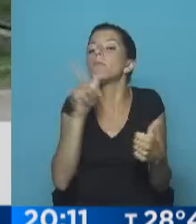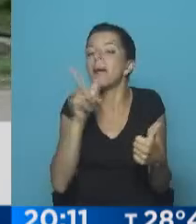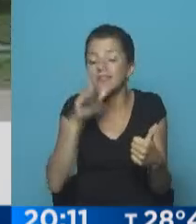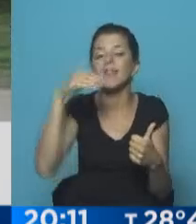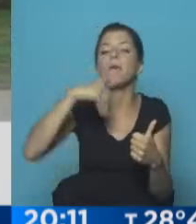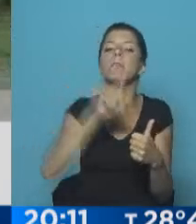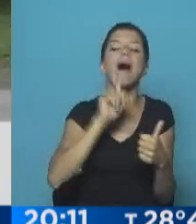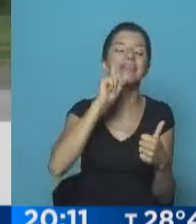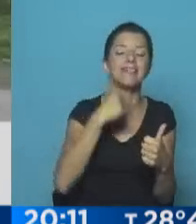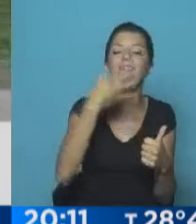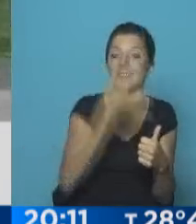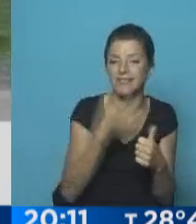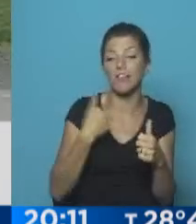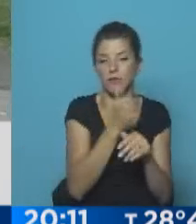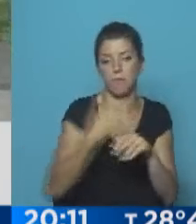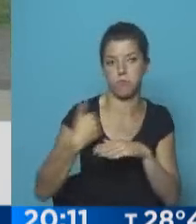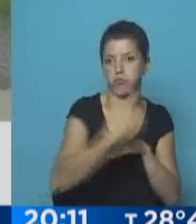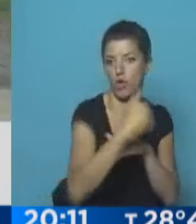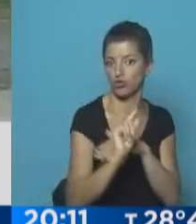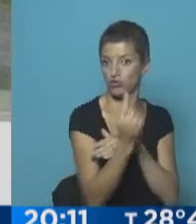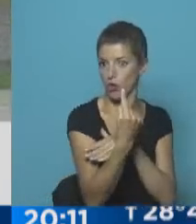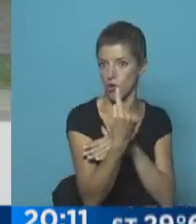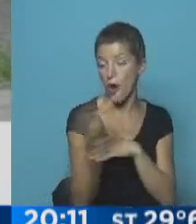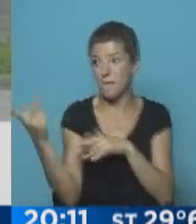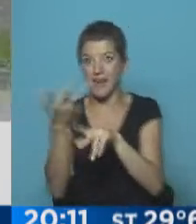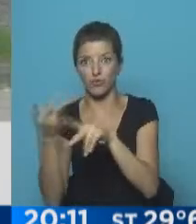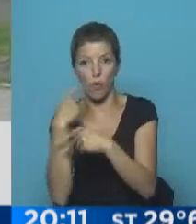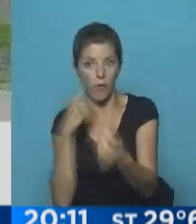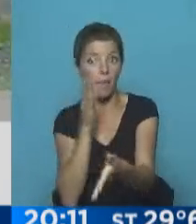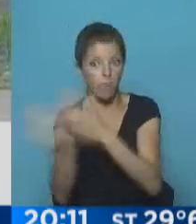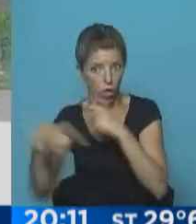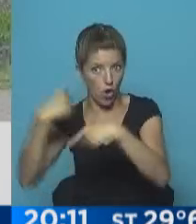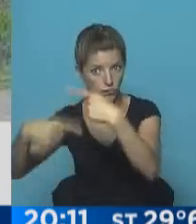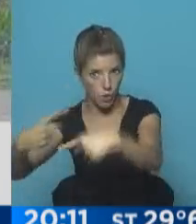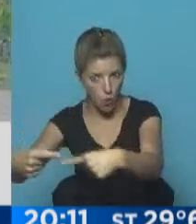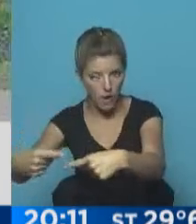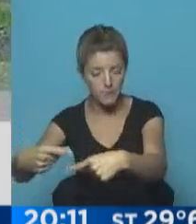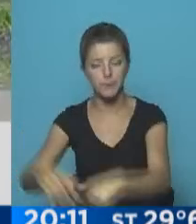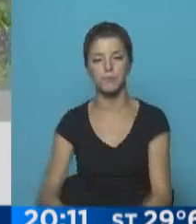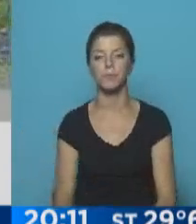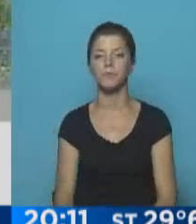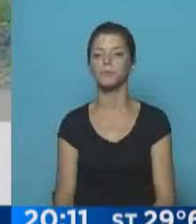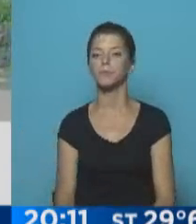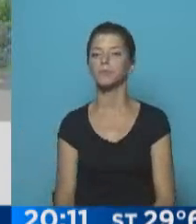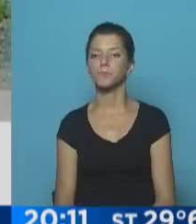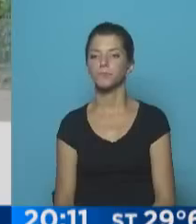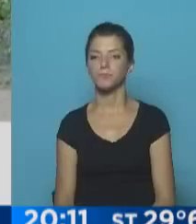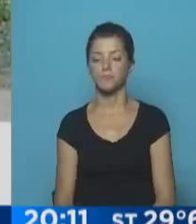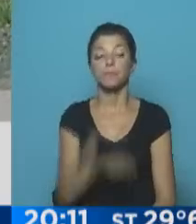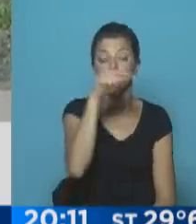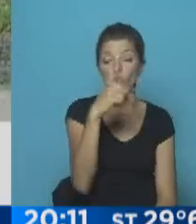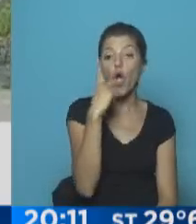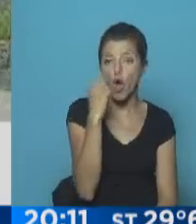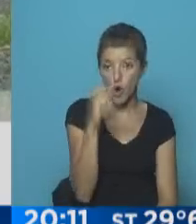separarse del grupo para no ser un estorbo para su hermano y para Víctor Esquilache. Él